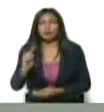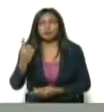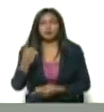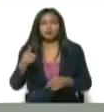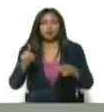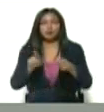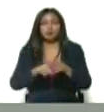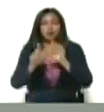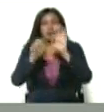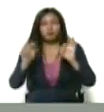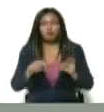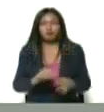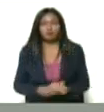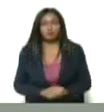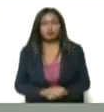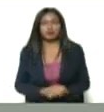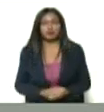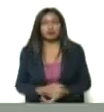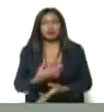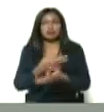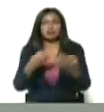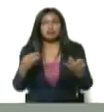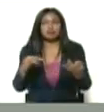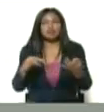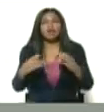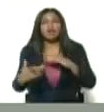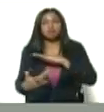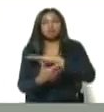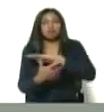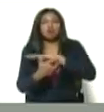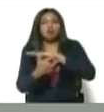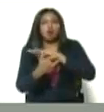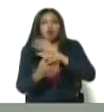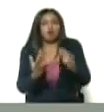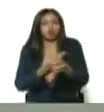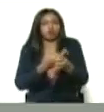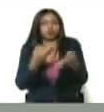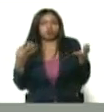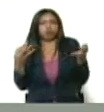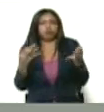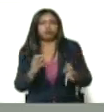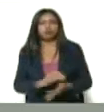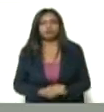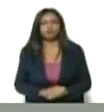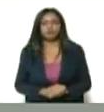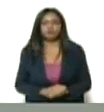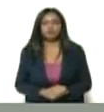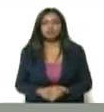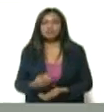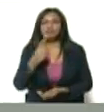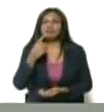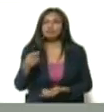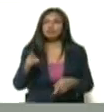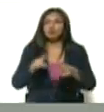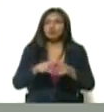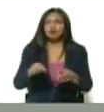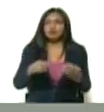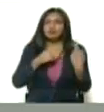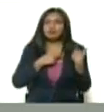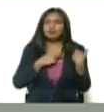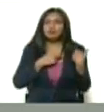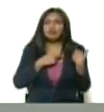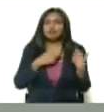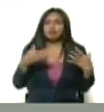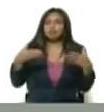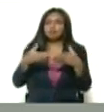una altísima calidad tecnológica. Las excusas que nos presentaron los representantes del gobierno de